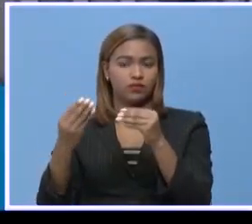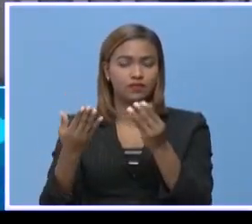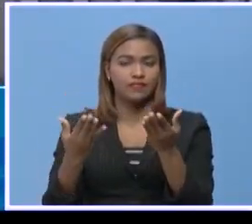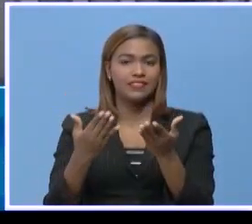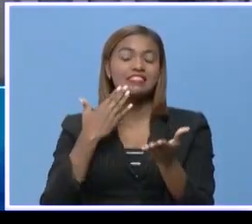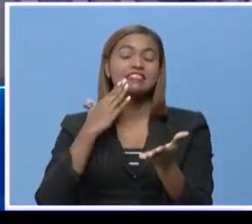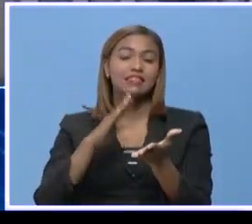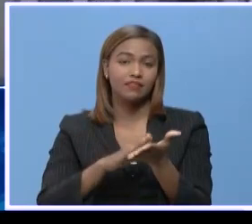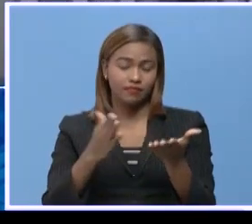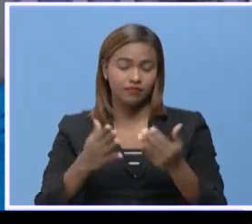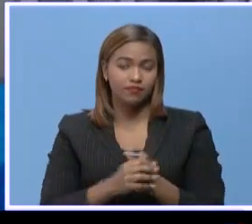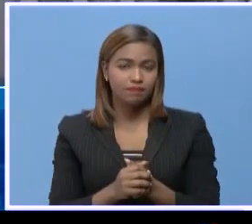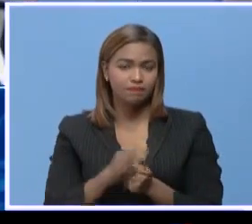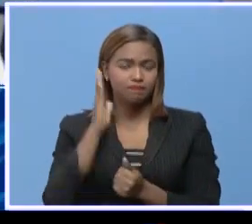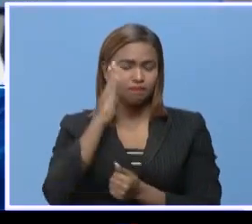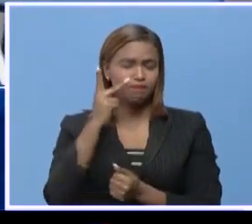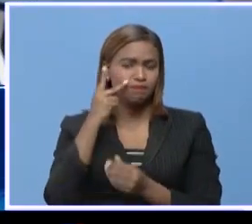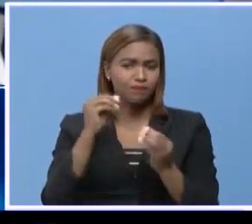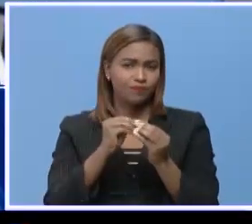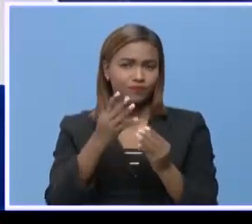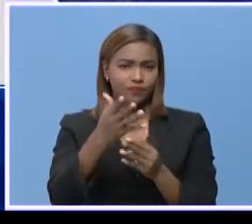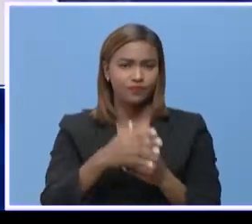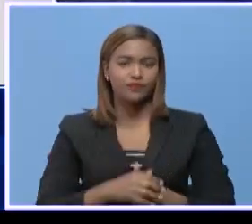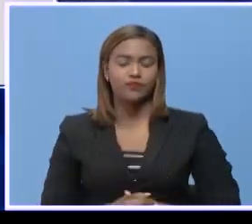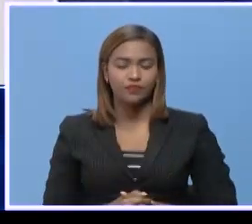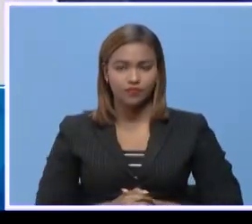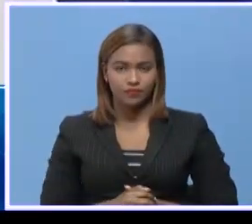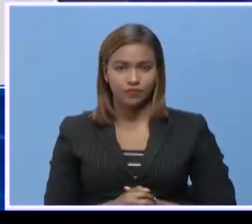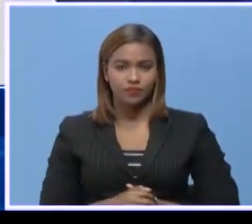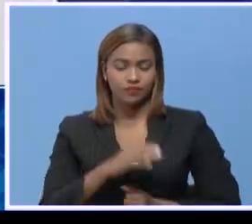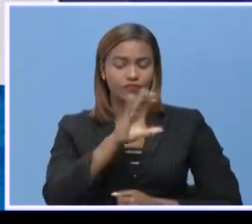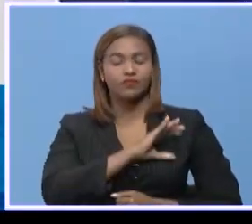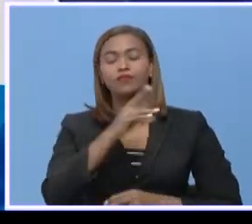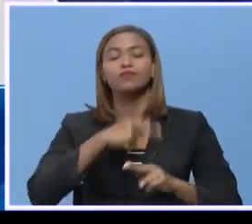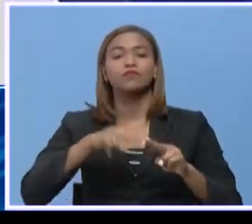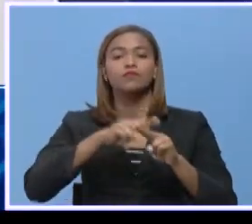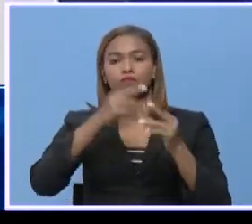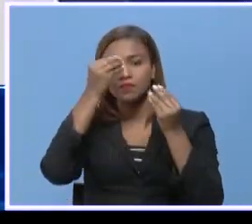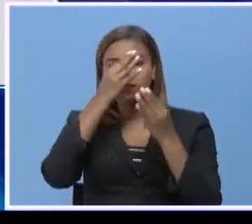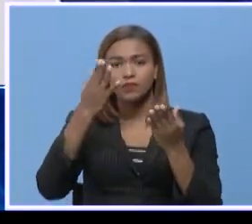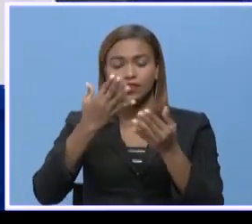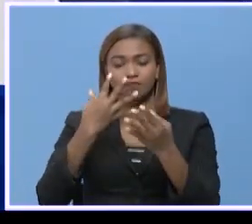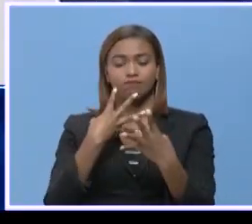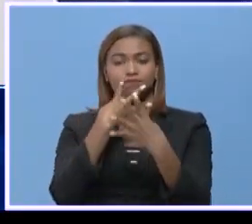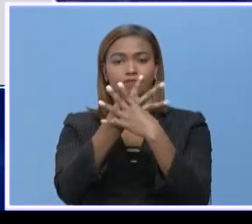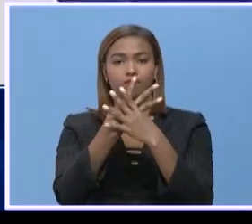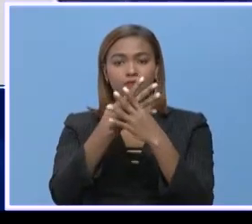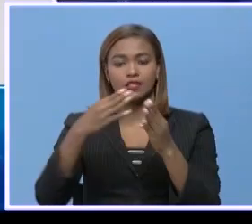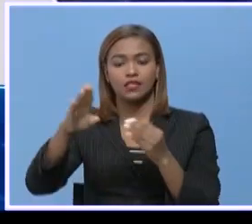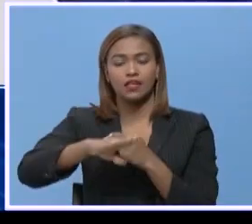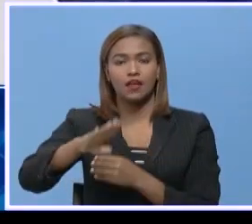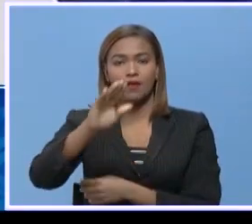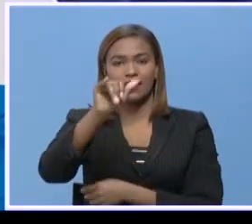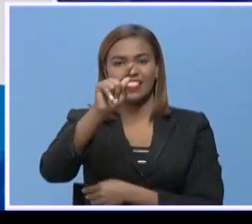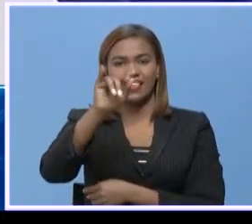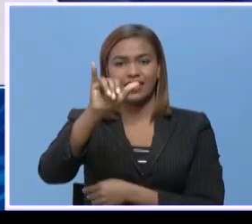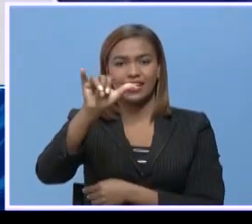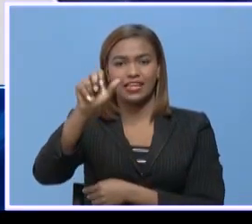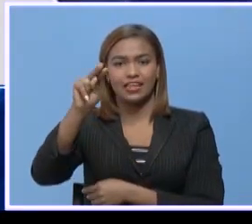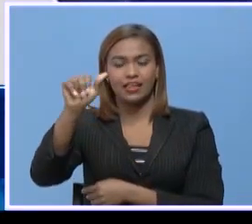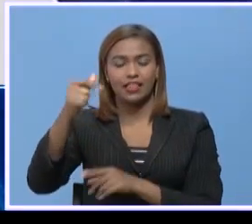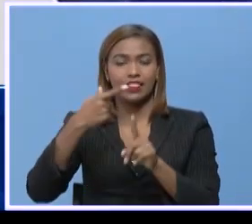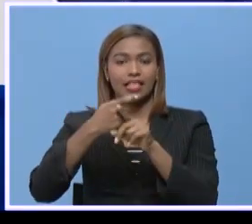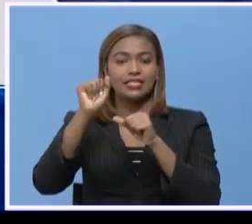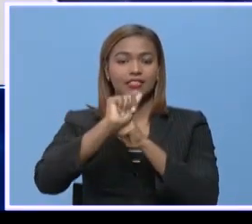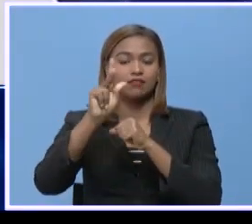bebidas clandestinas. Vamos a escuchar. Nuestra Policía Nacional informa sobre el apresamiento en el Batey Angelina, en San Pedro de